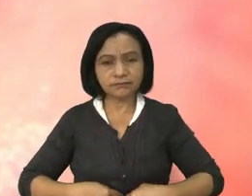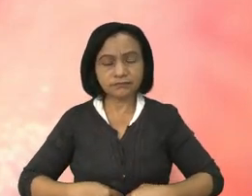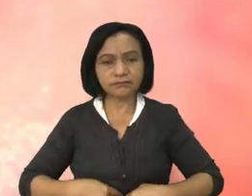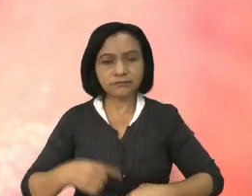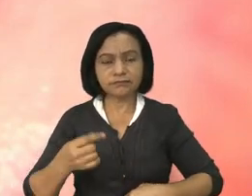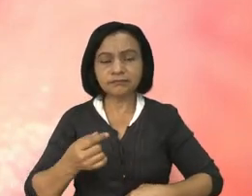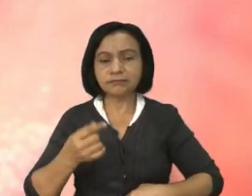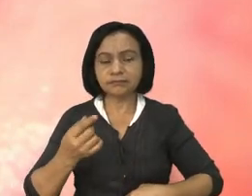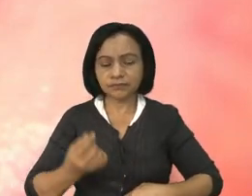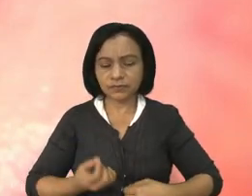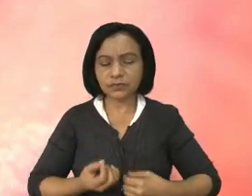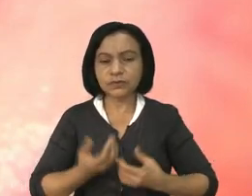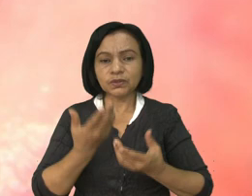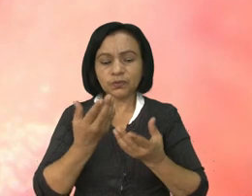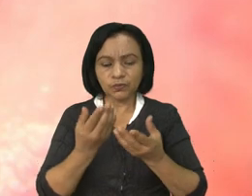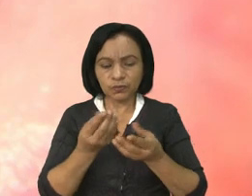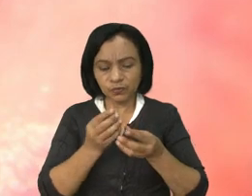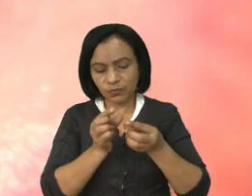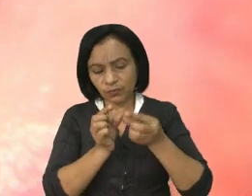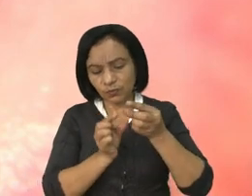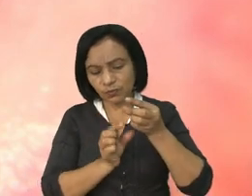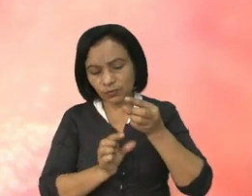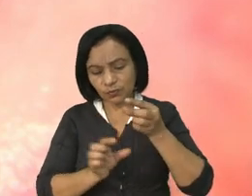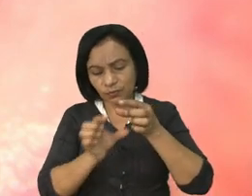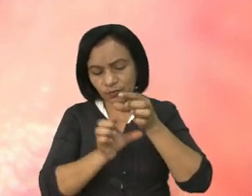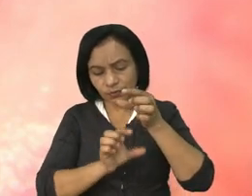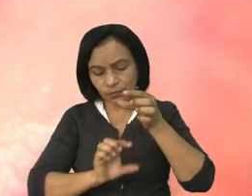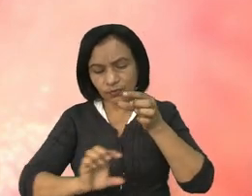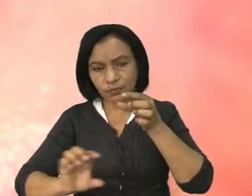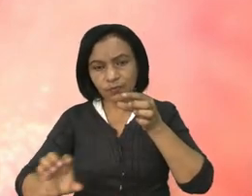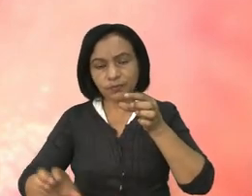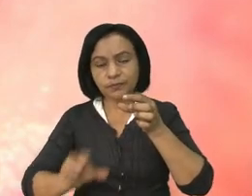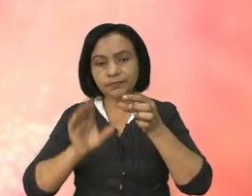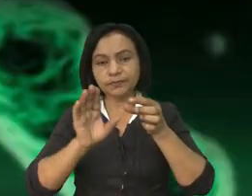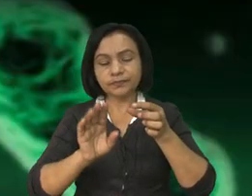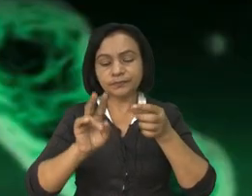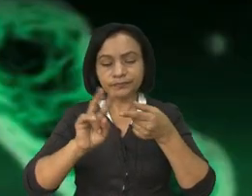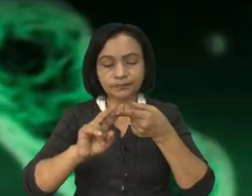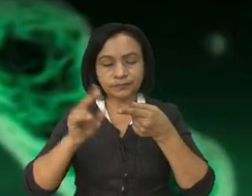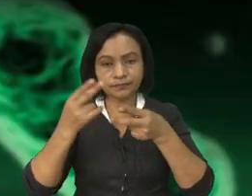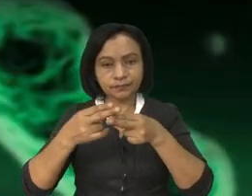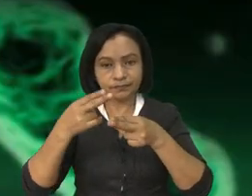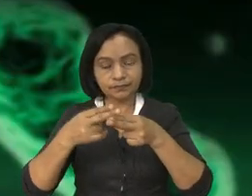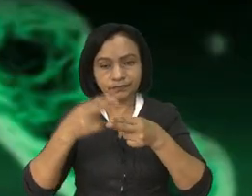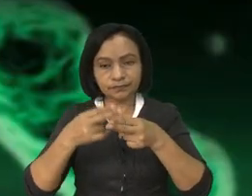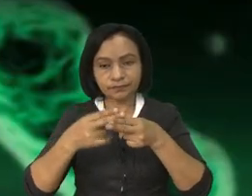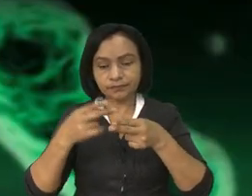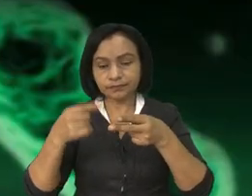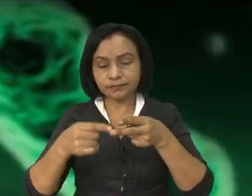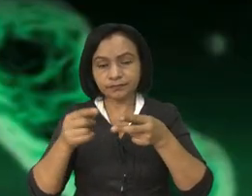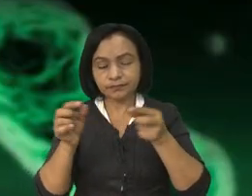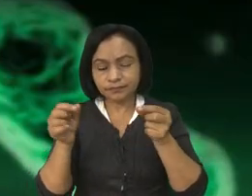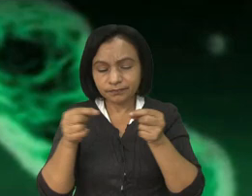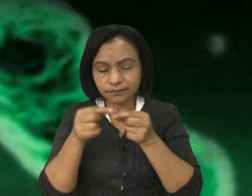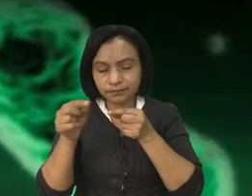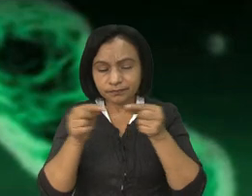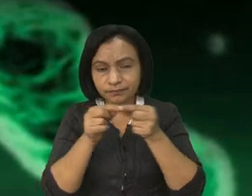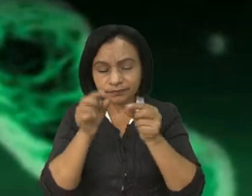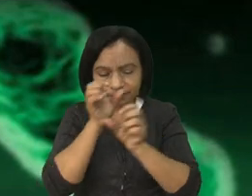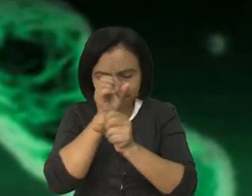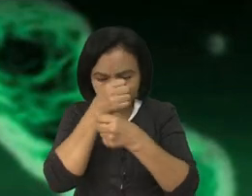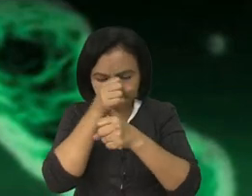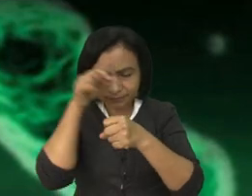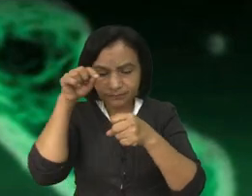una flora. Uh-huh. Una flora, pero nosotros la llamamos flora bacteriana, que es donde están los microorganismos